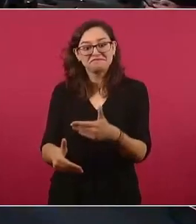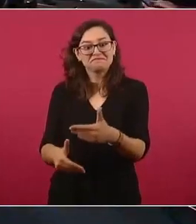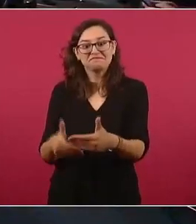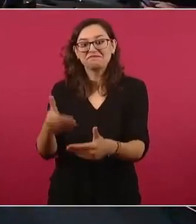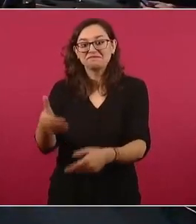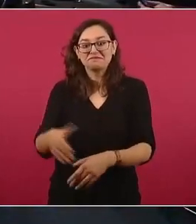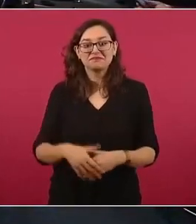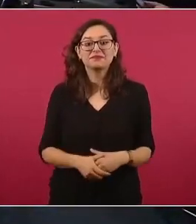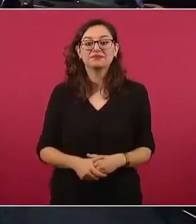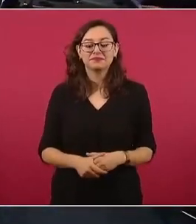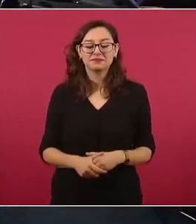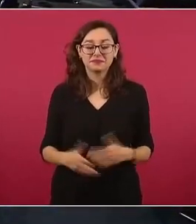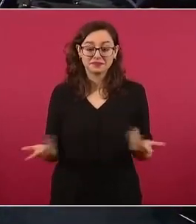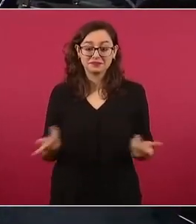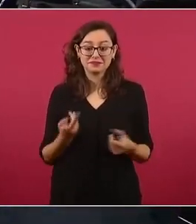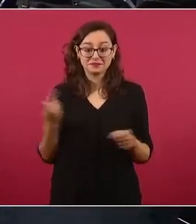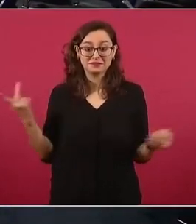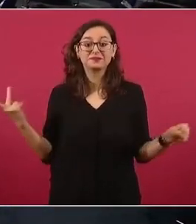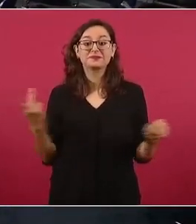se adelantaron demasiado.